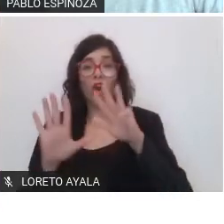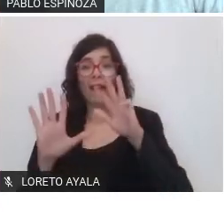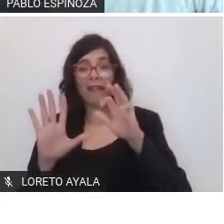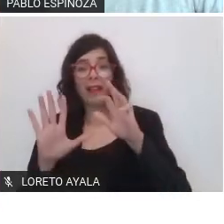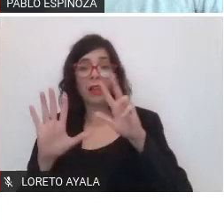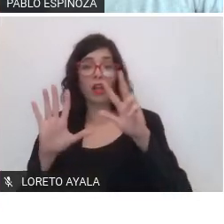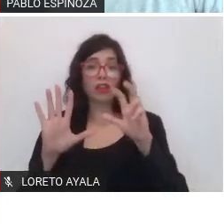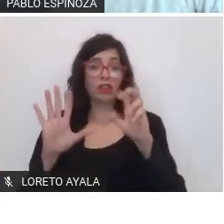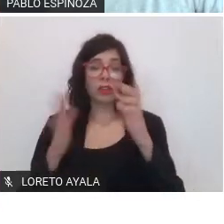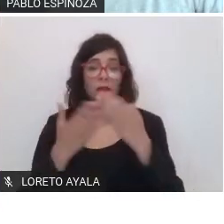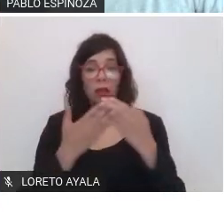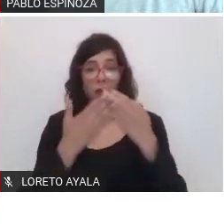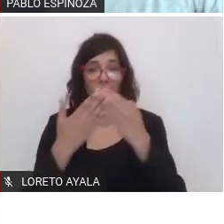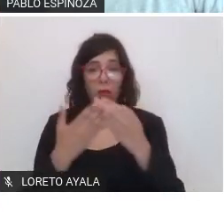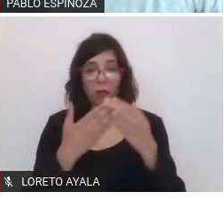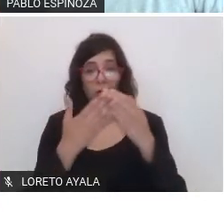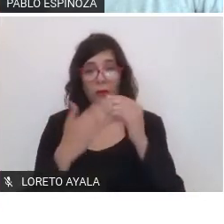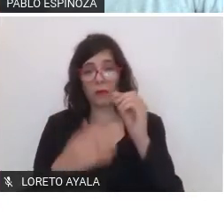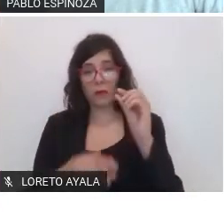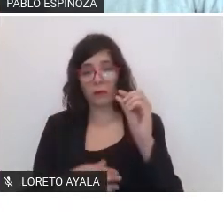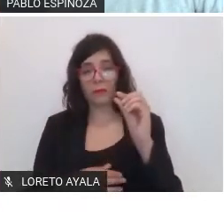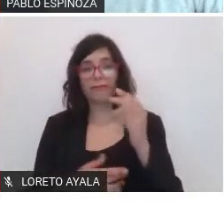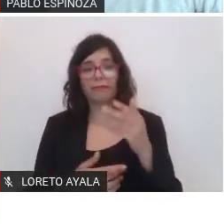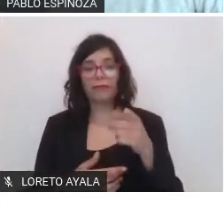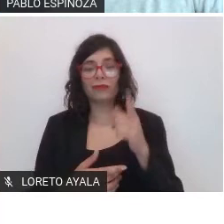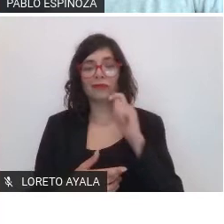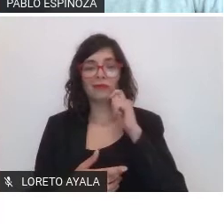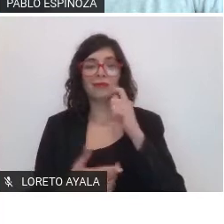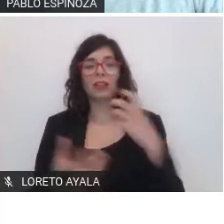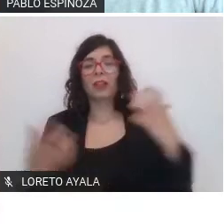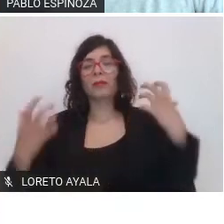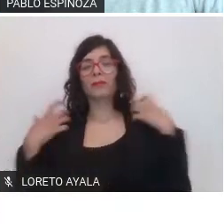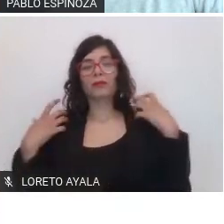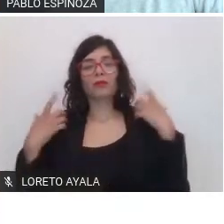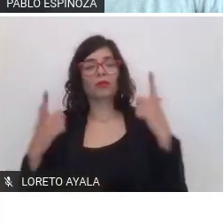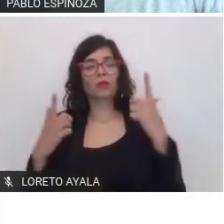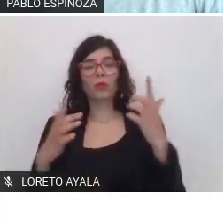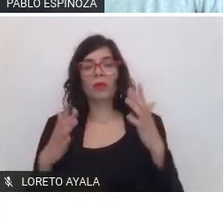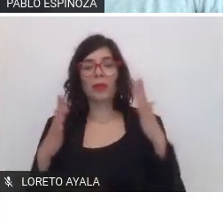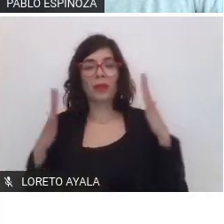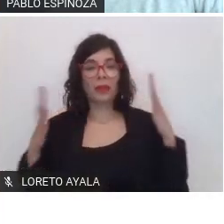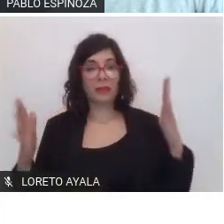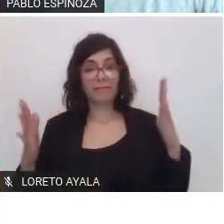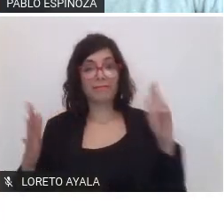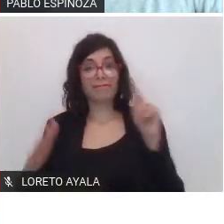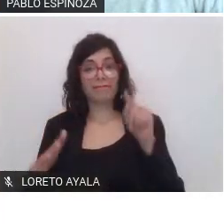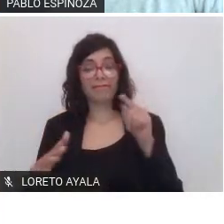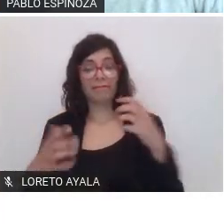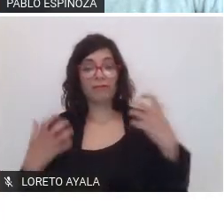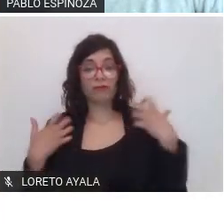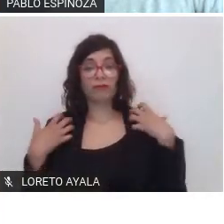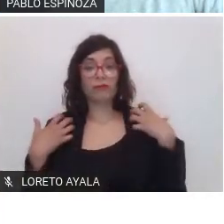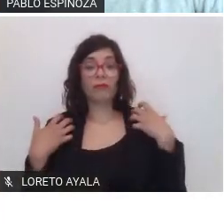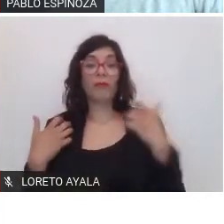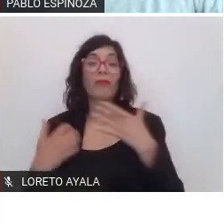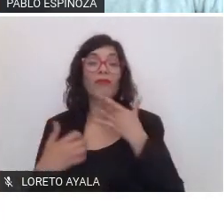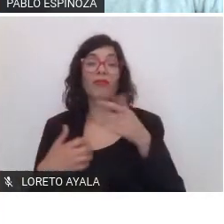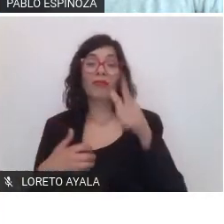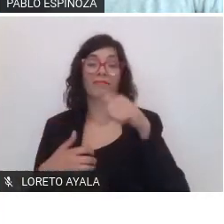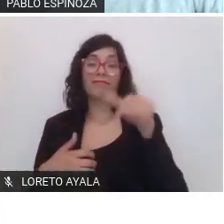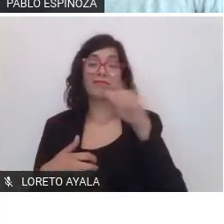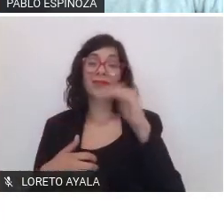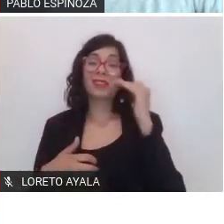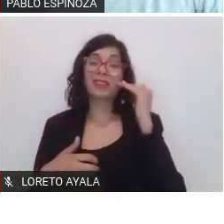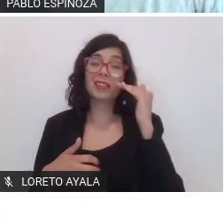alumnos, hay una responsabilidad muy, muy grande porque esos niños y esas niñas